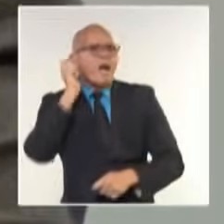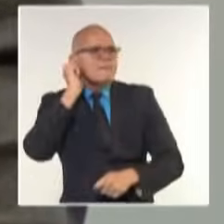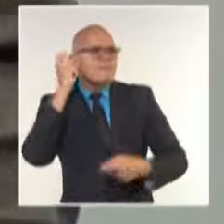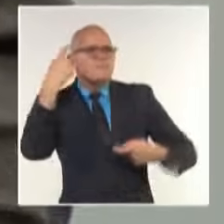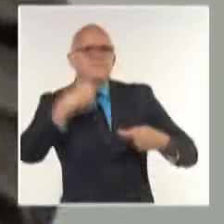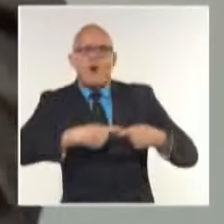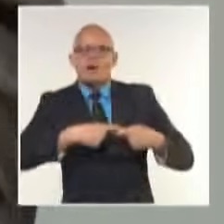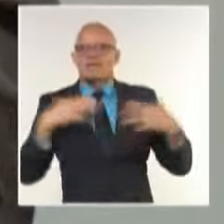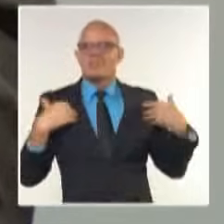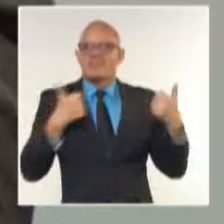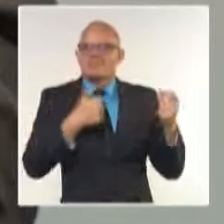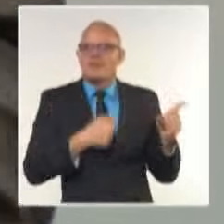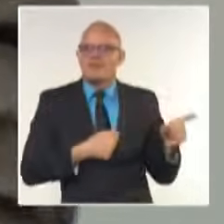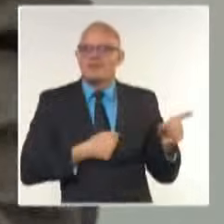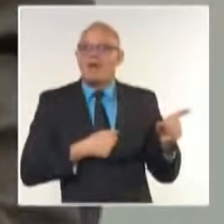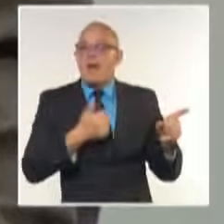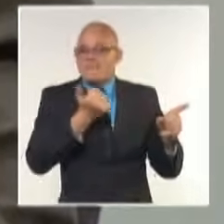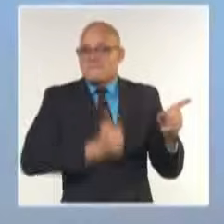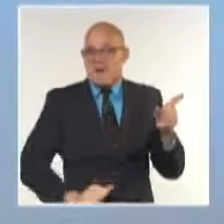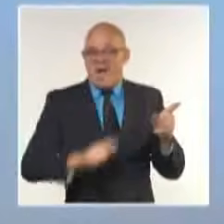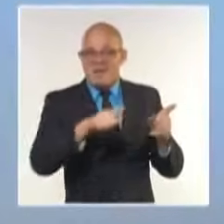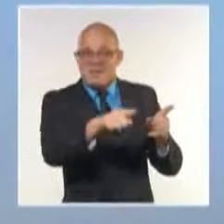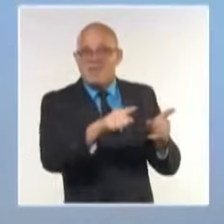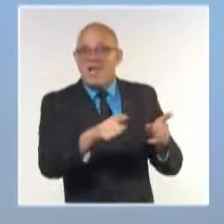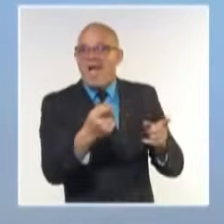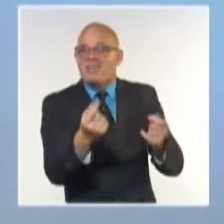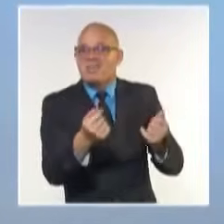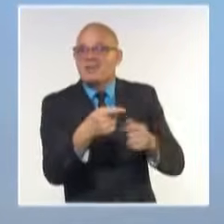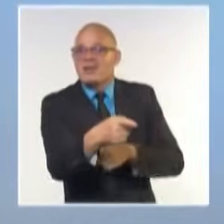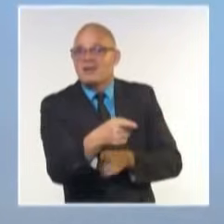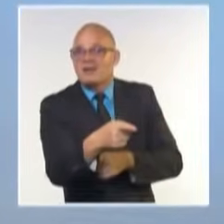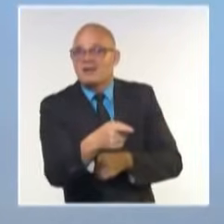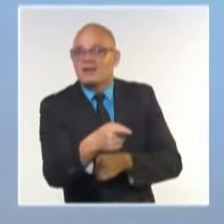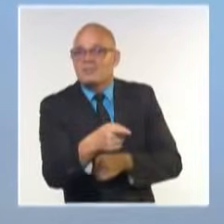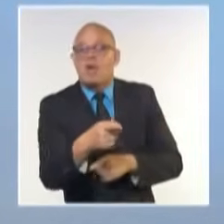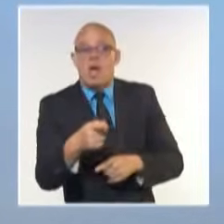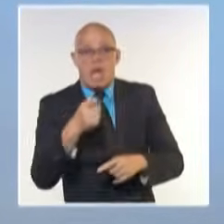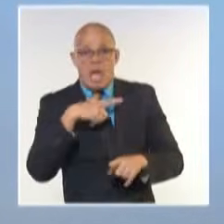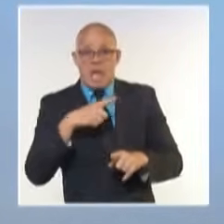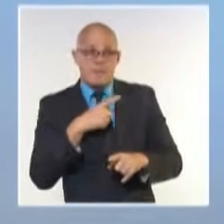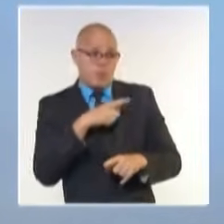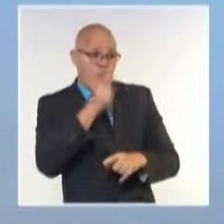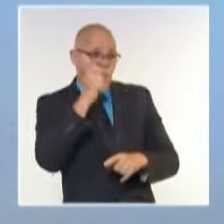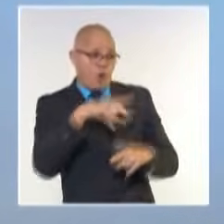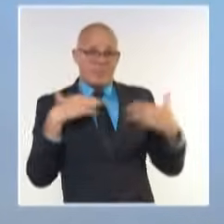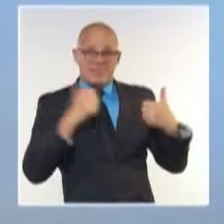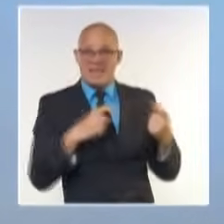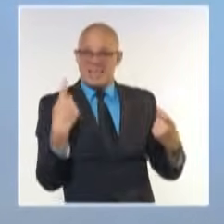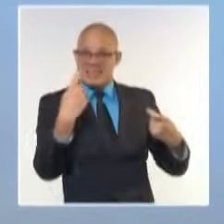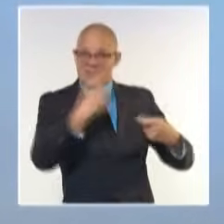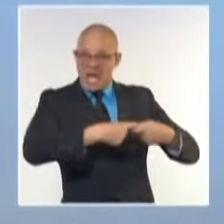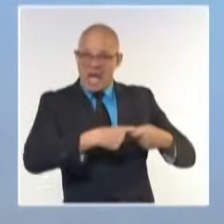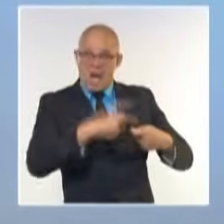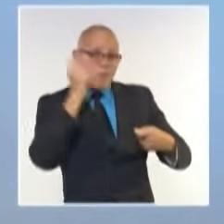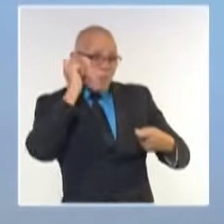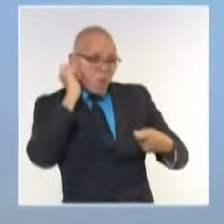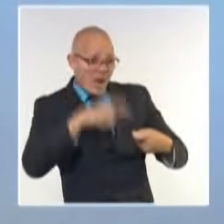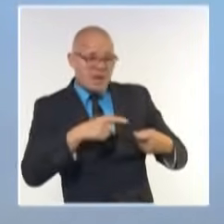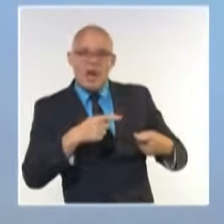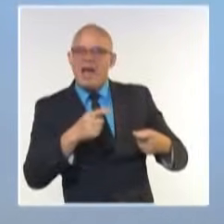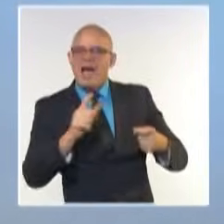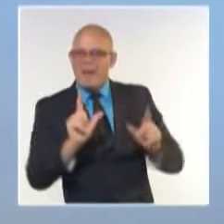la directora económica, que en definitiva... ¿Cuánto le pasó? ¿Qué dinero? Al primero se le transfirieron 200.000 pesos y a la